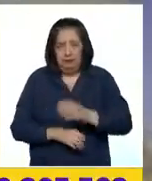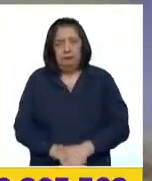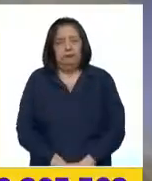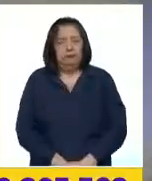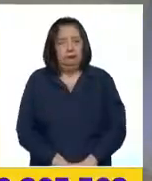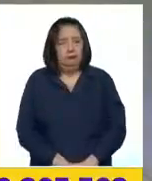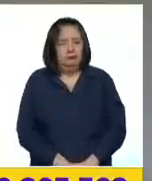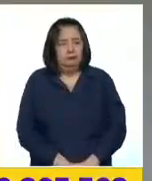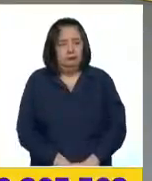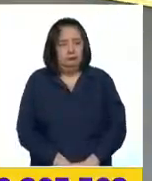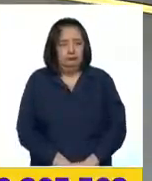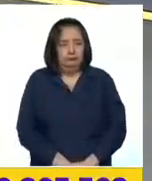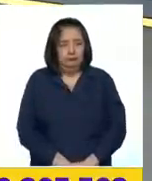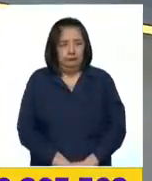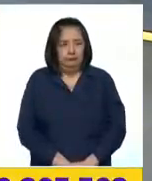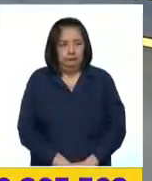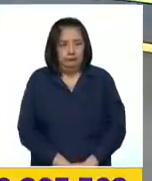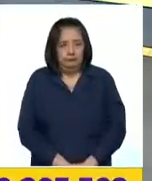detalles. ¿Cómo estás?